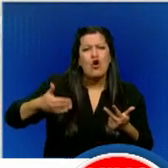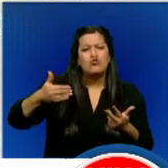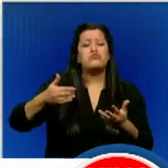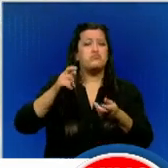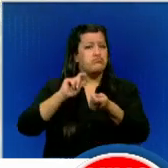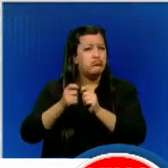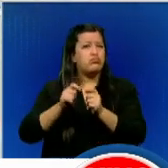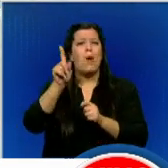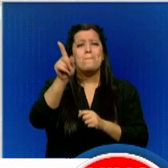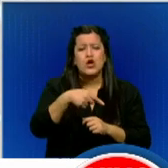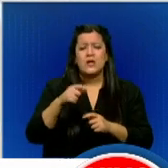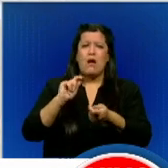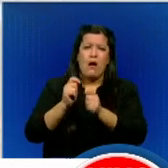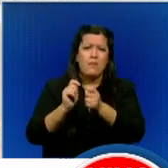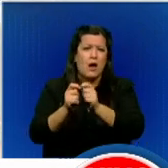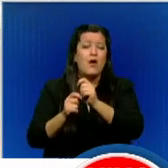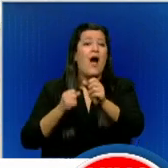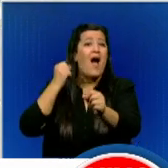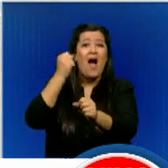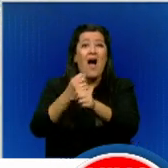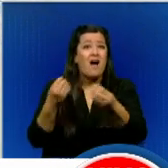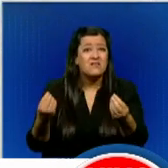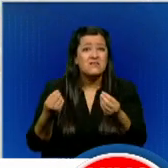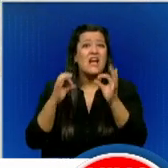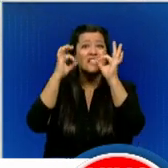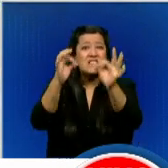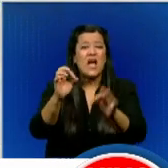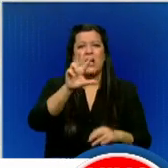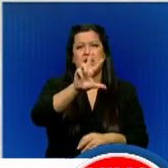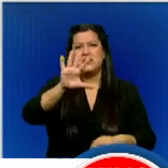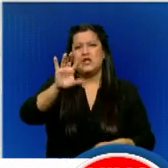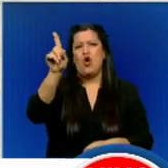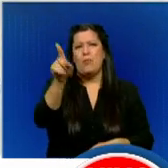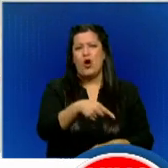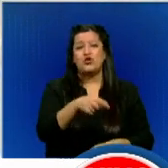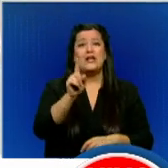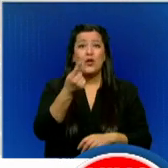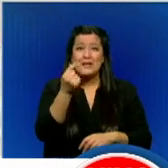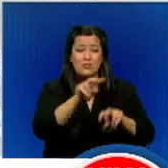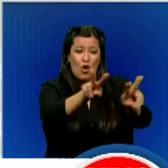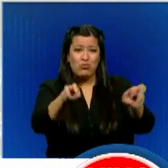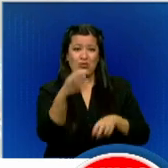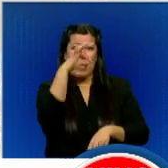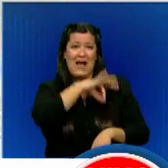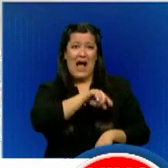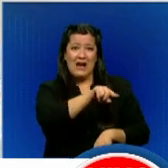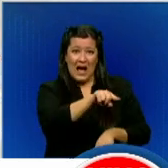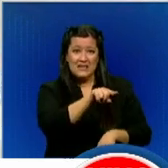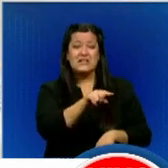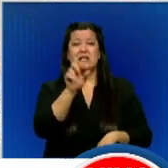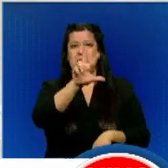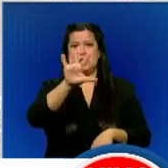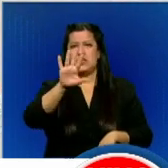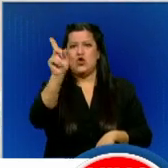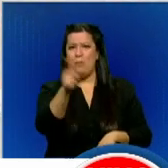modificándose hasta arribar al 35 por ciento de las ganancias básicamente